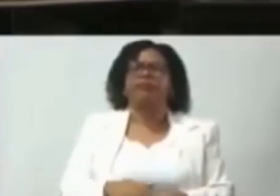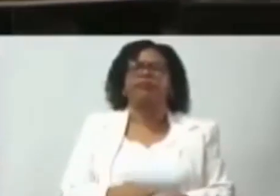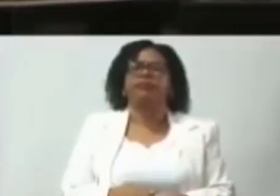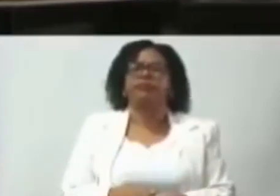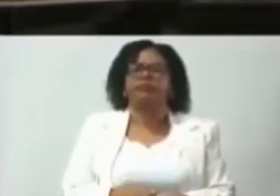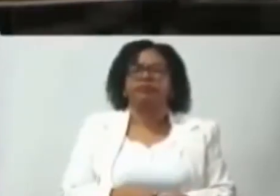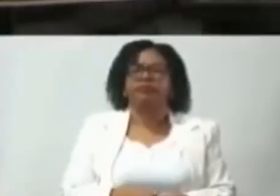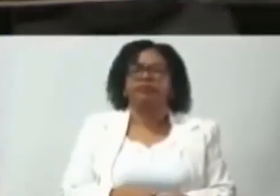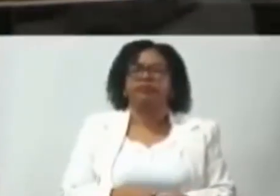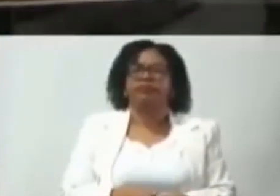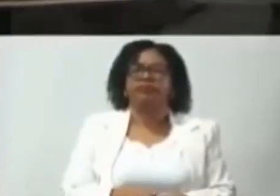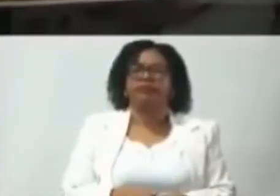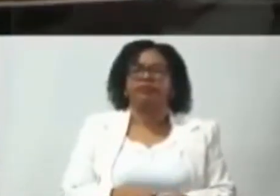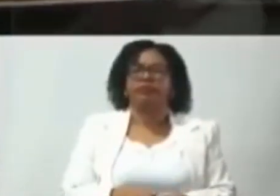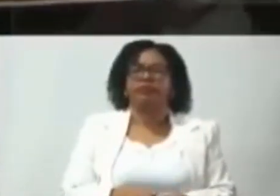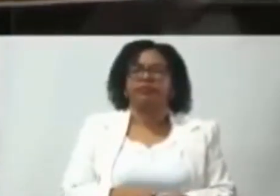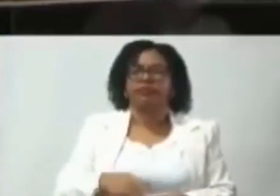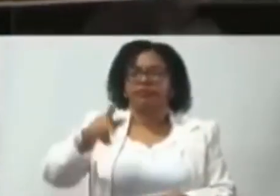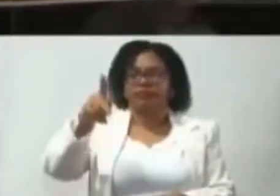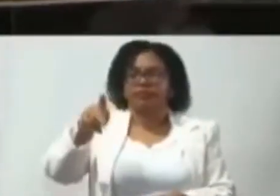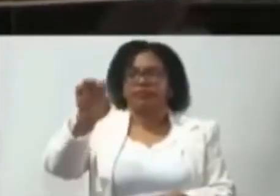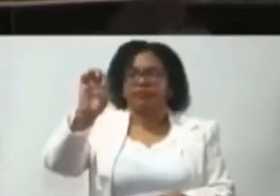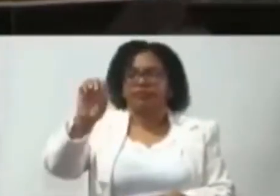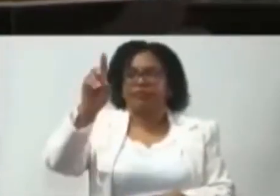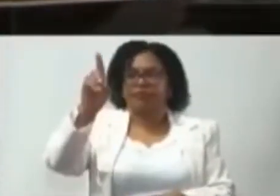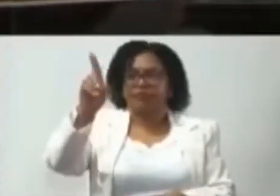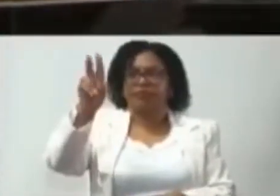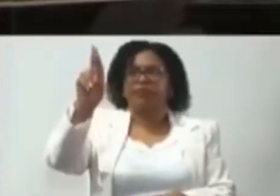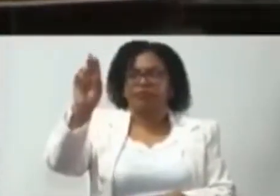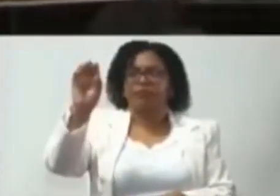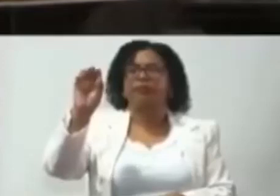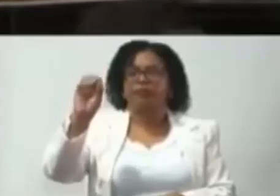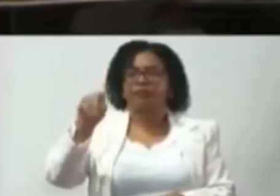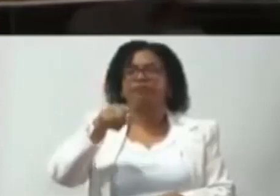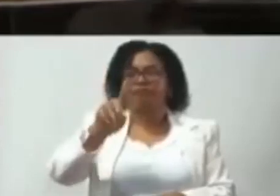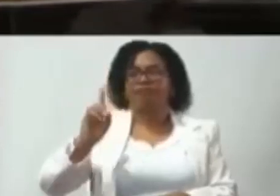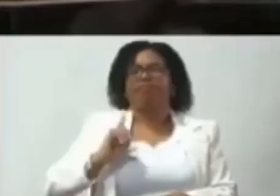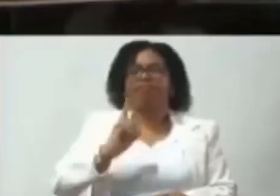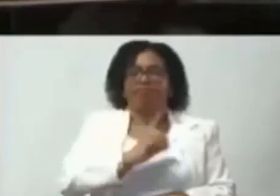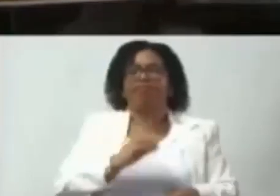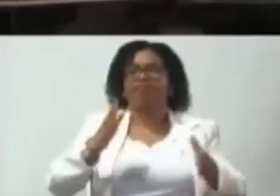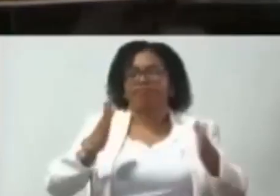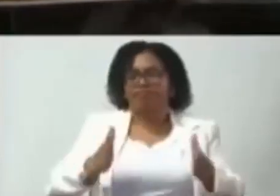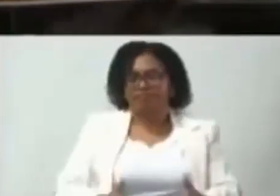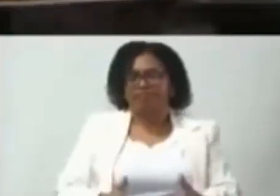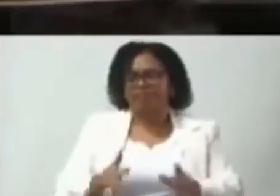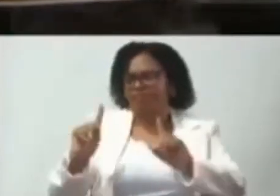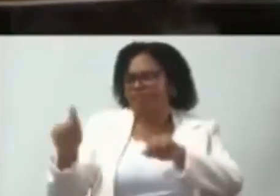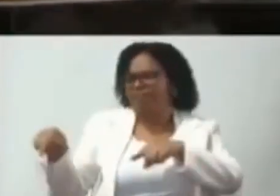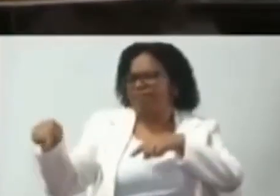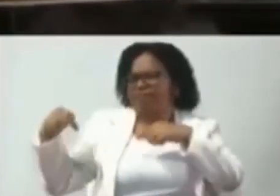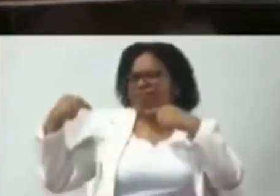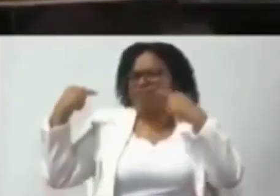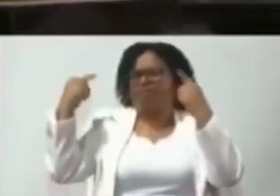el honorable diputado pedro martínez diputado nacional quien es un compañero de una larga